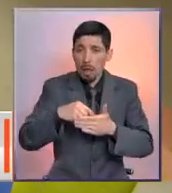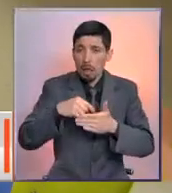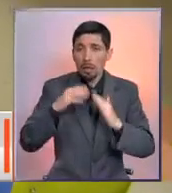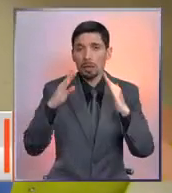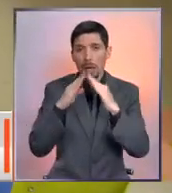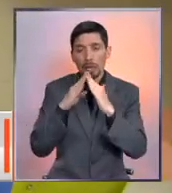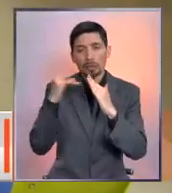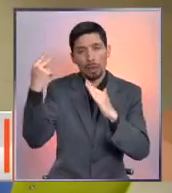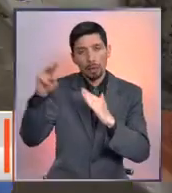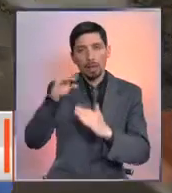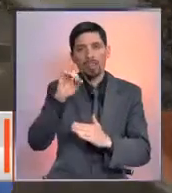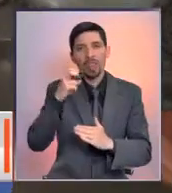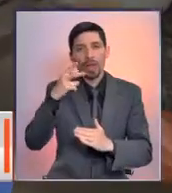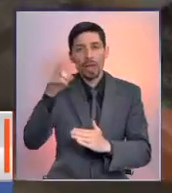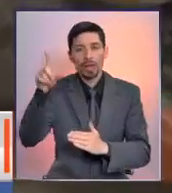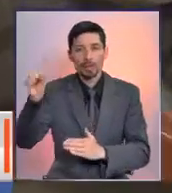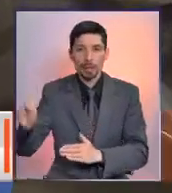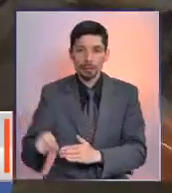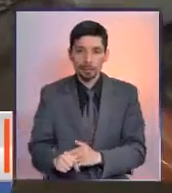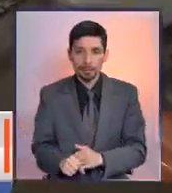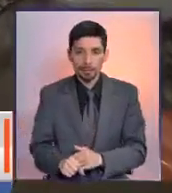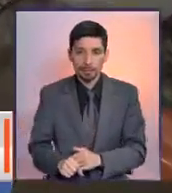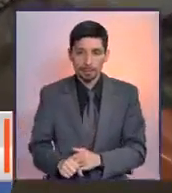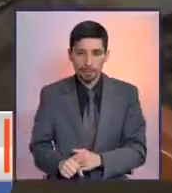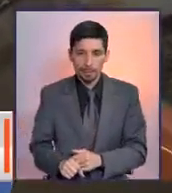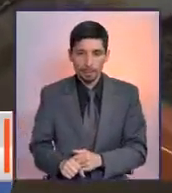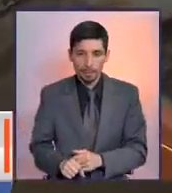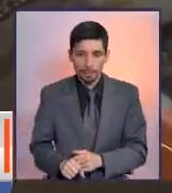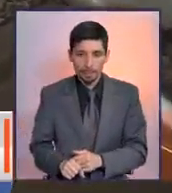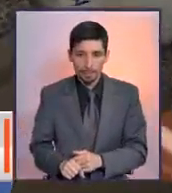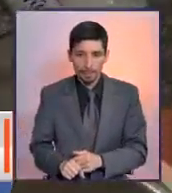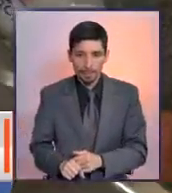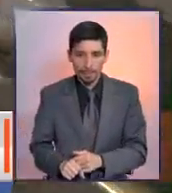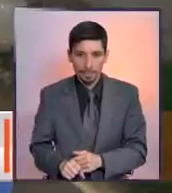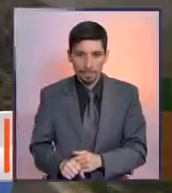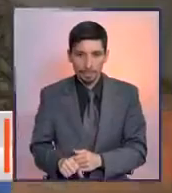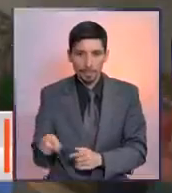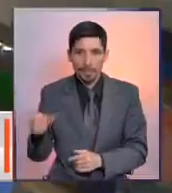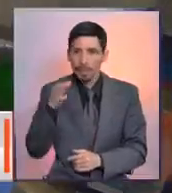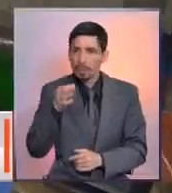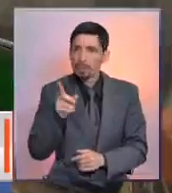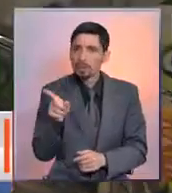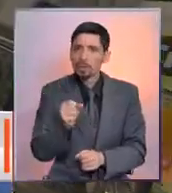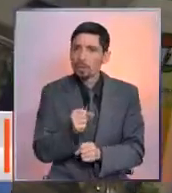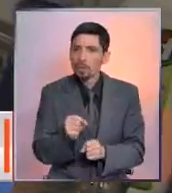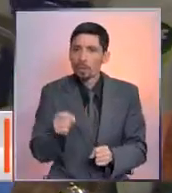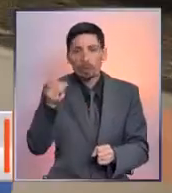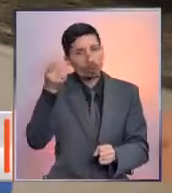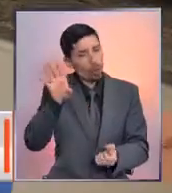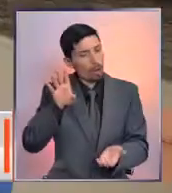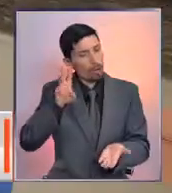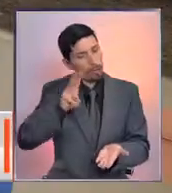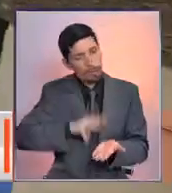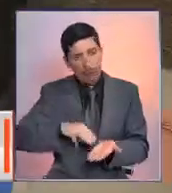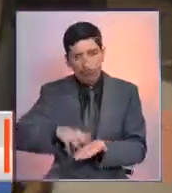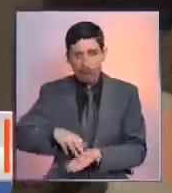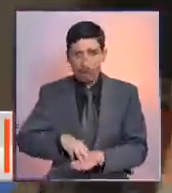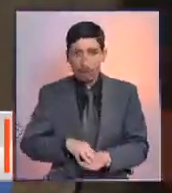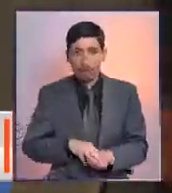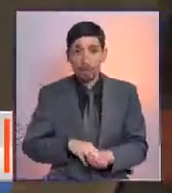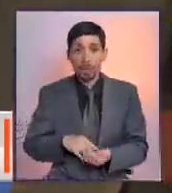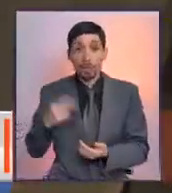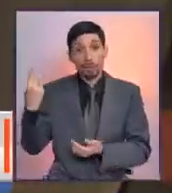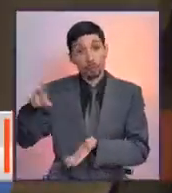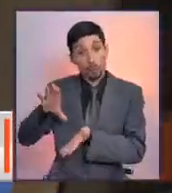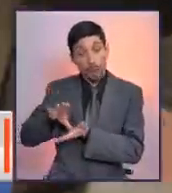dehesa. No puede azúcar porque papá sí no puede. Solo falta. Las dos dejaron su país